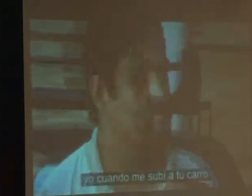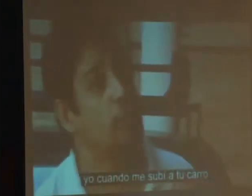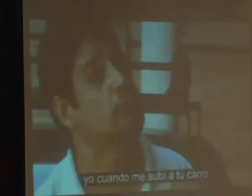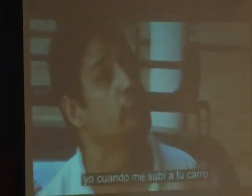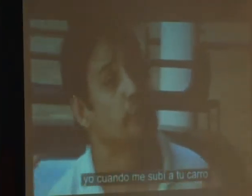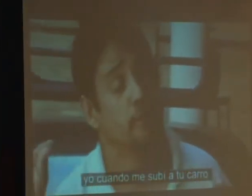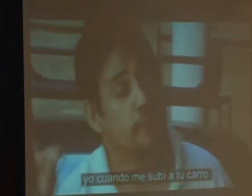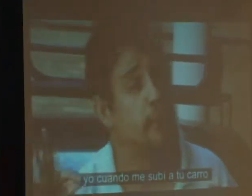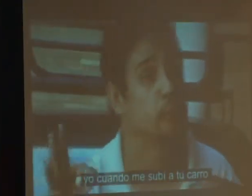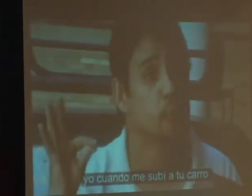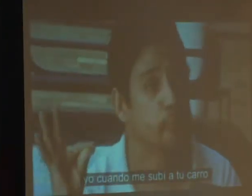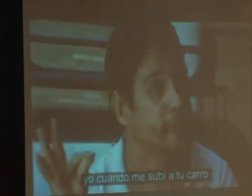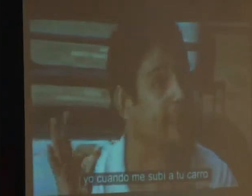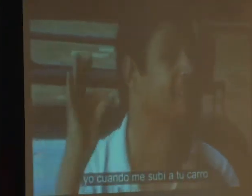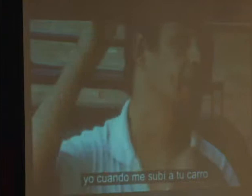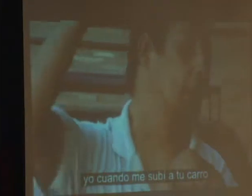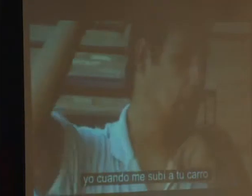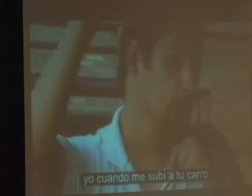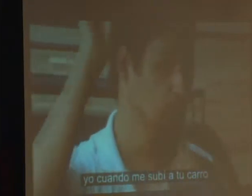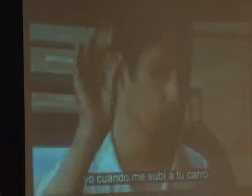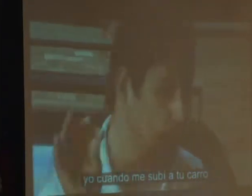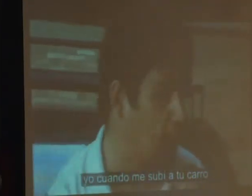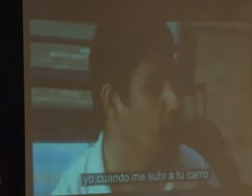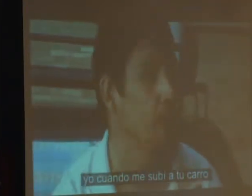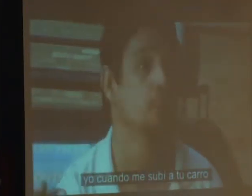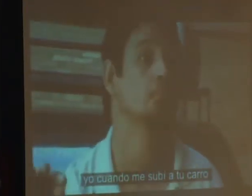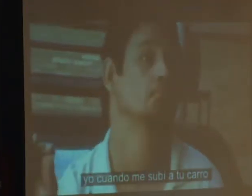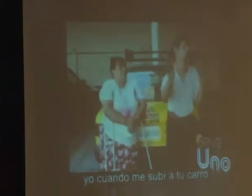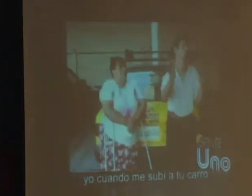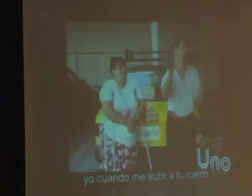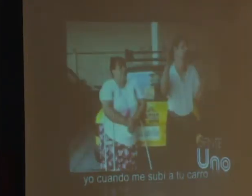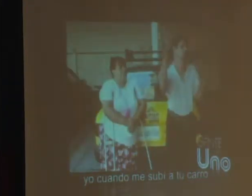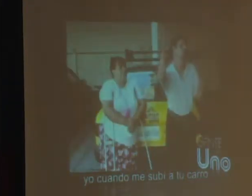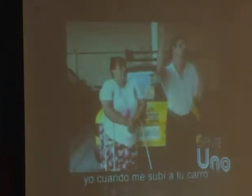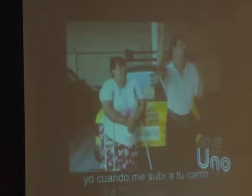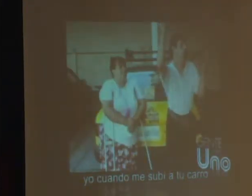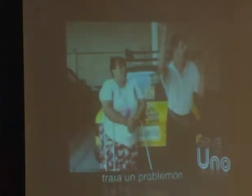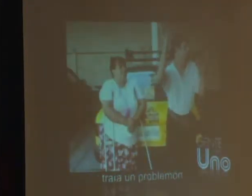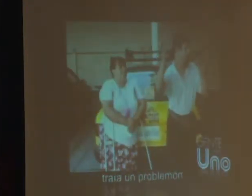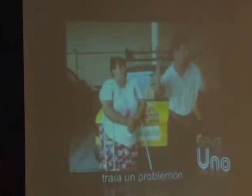Muchachos, yo cuando me subí a tu carro,